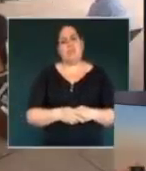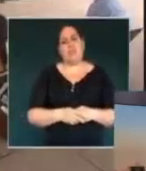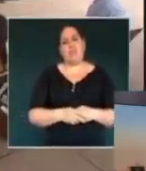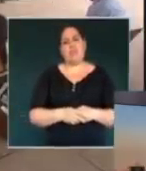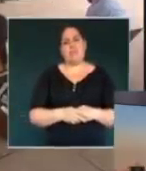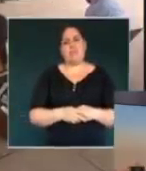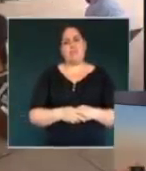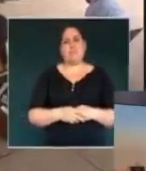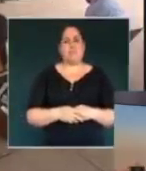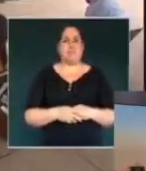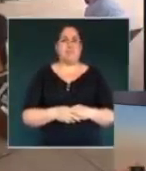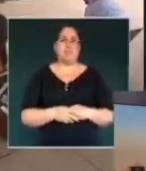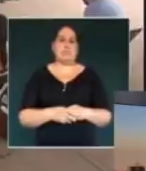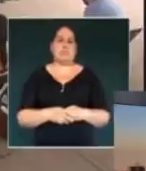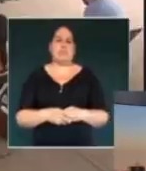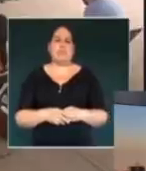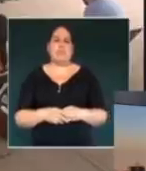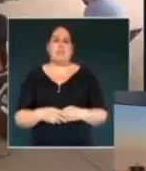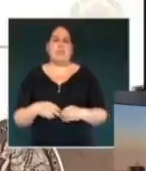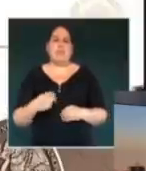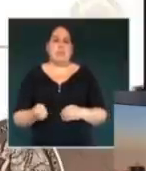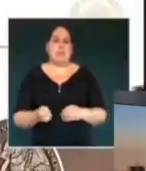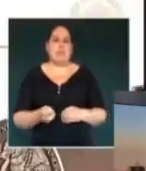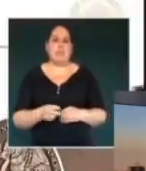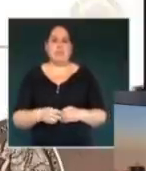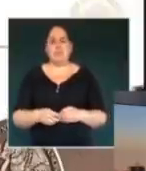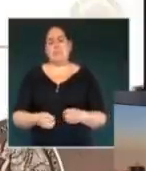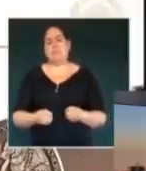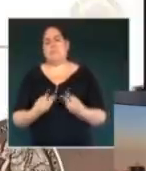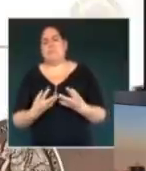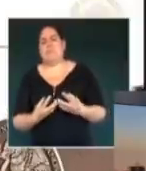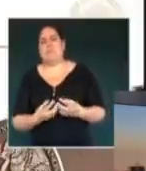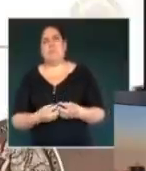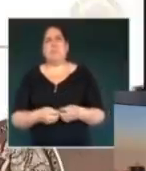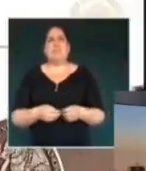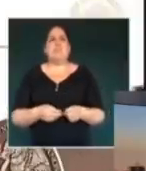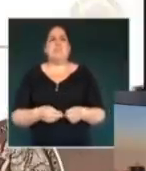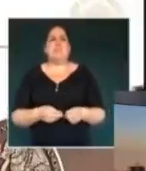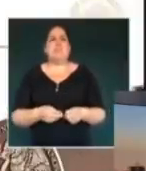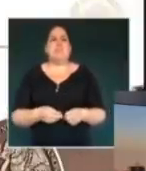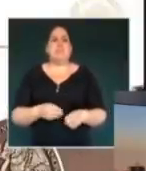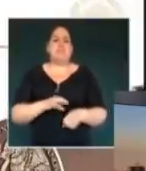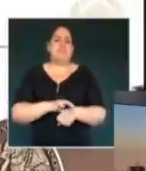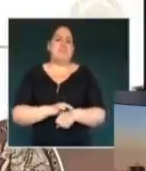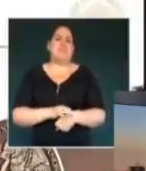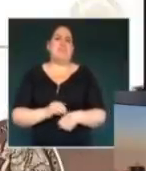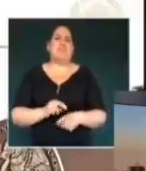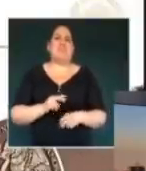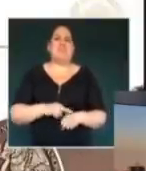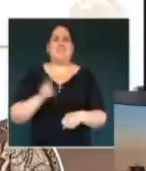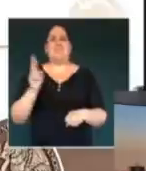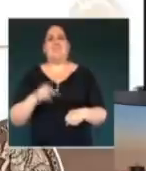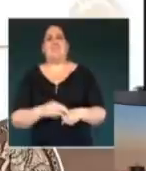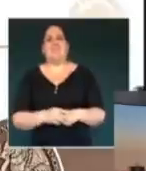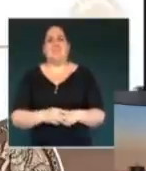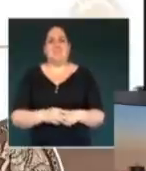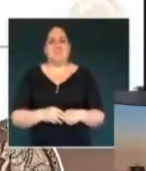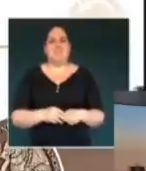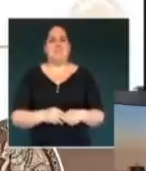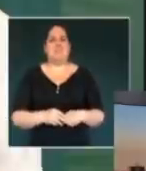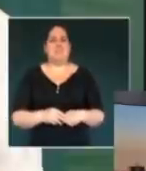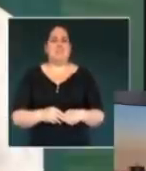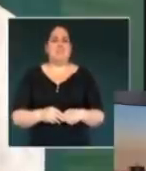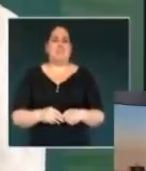parte es mucha hipertensión, mucha diabetes,